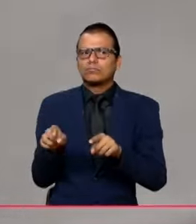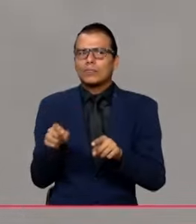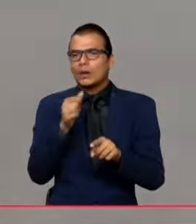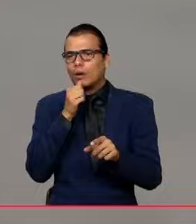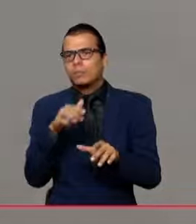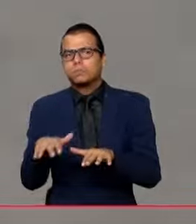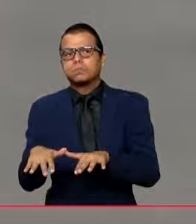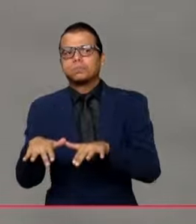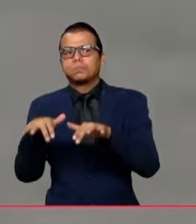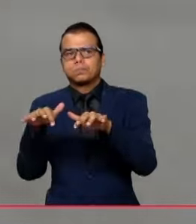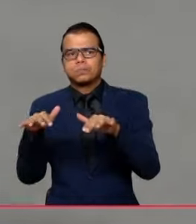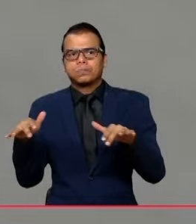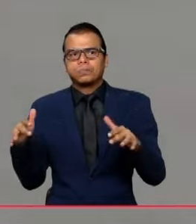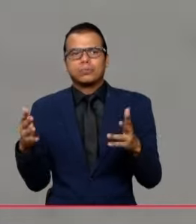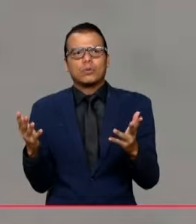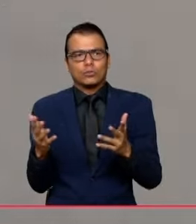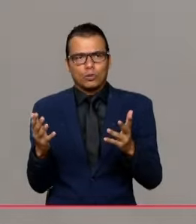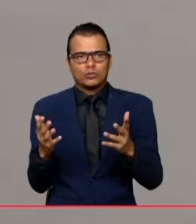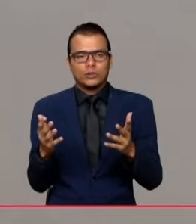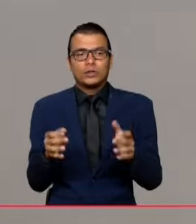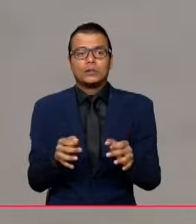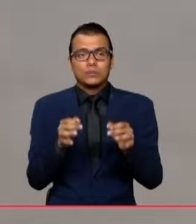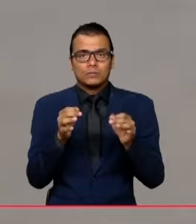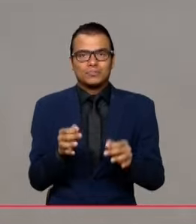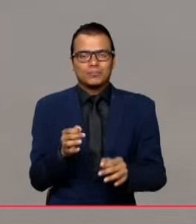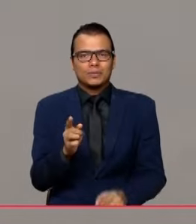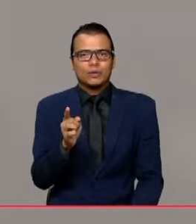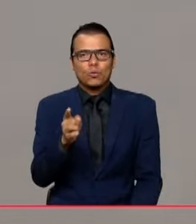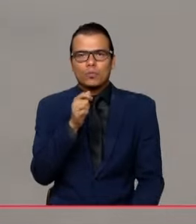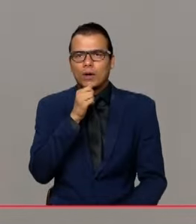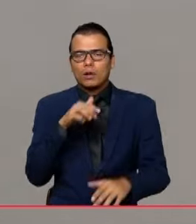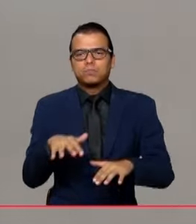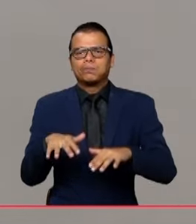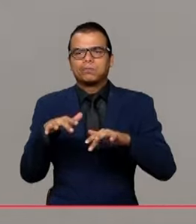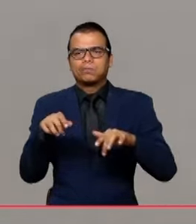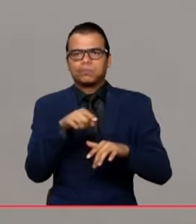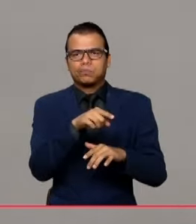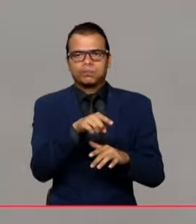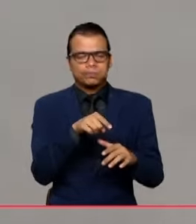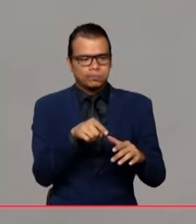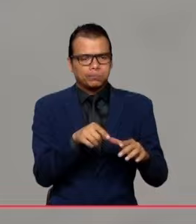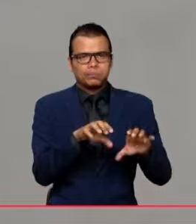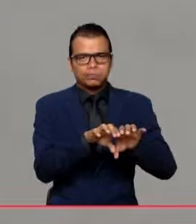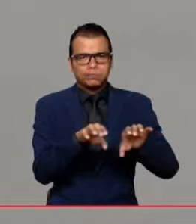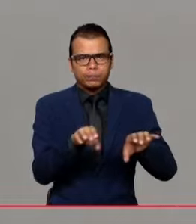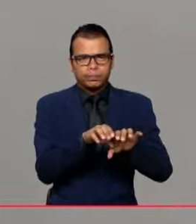constató que una vez más los drenajes y alcantarillas se encontraban